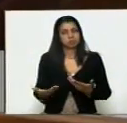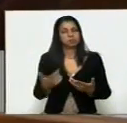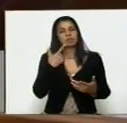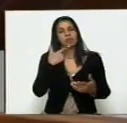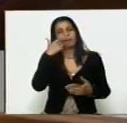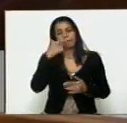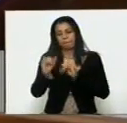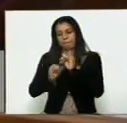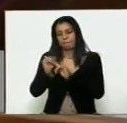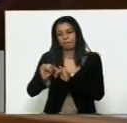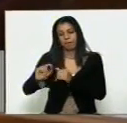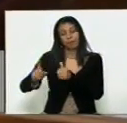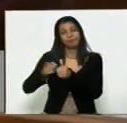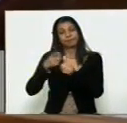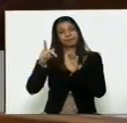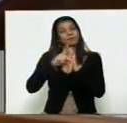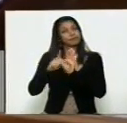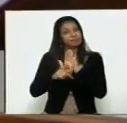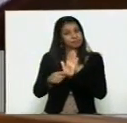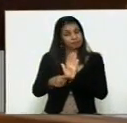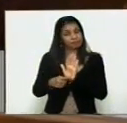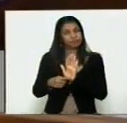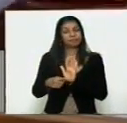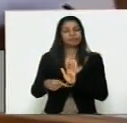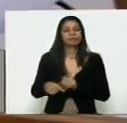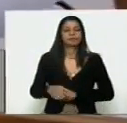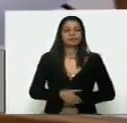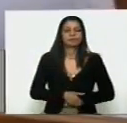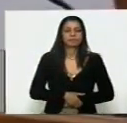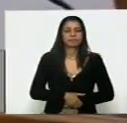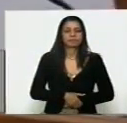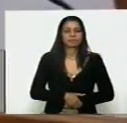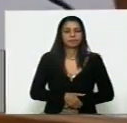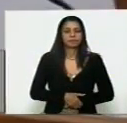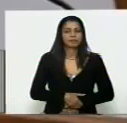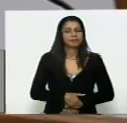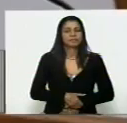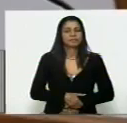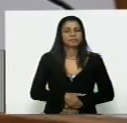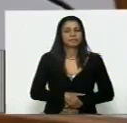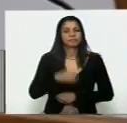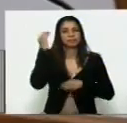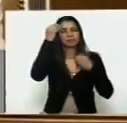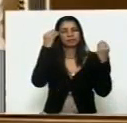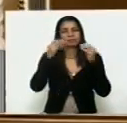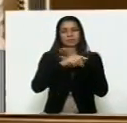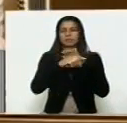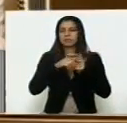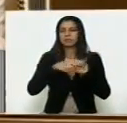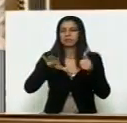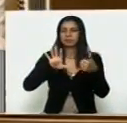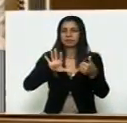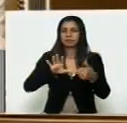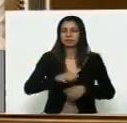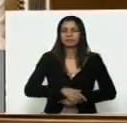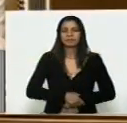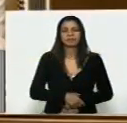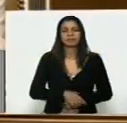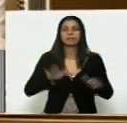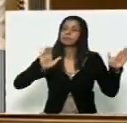recién nacidos y recién nacidas. Es todo, Presidenta. En consideración para aprobación, artículo